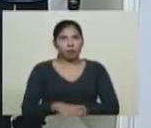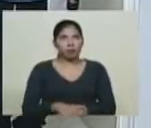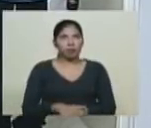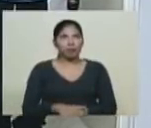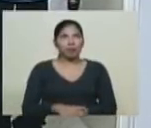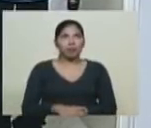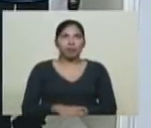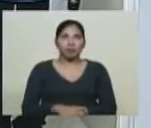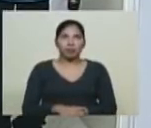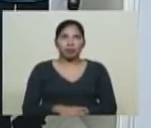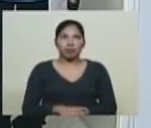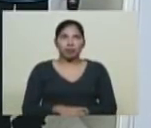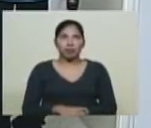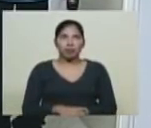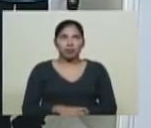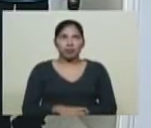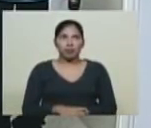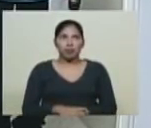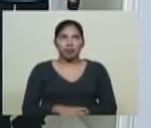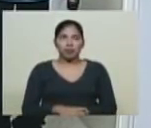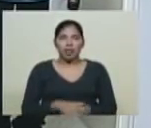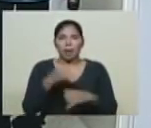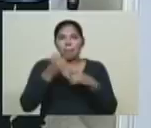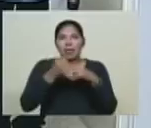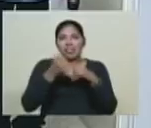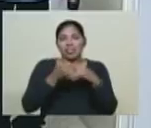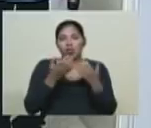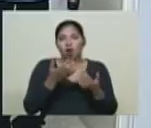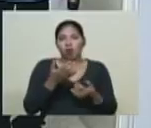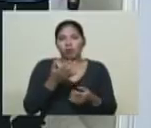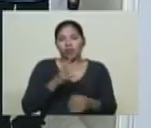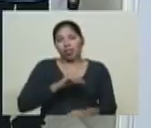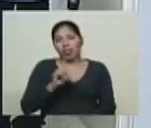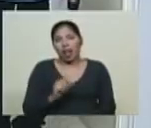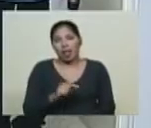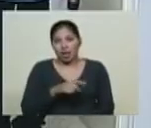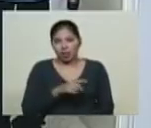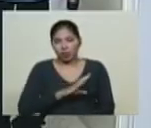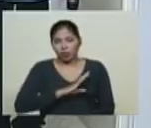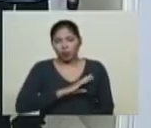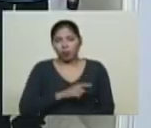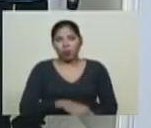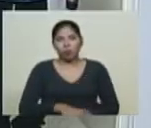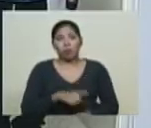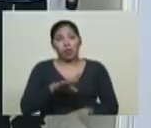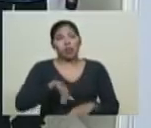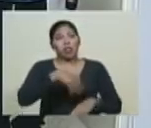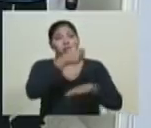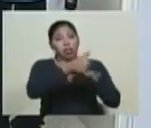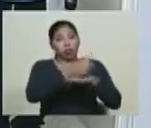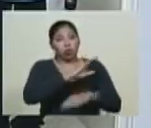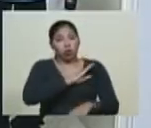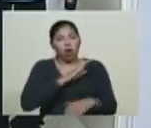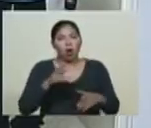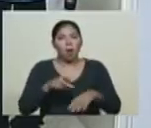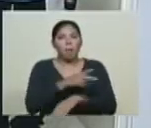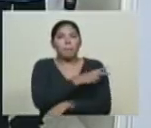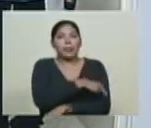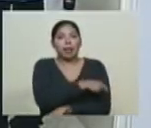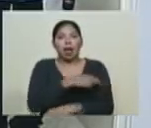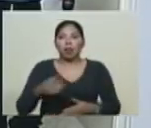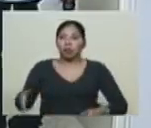Antolini, bambina, es la directora de este hospital, querida doctora de la